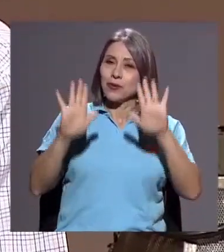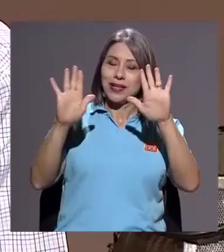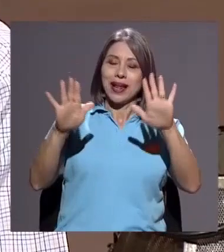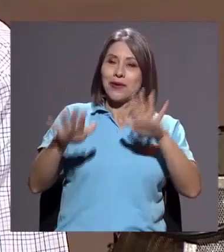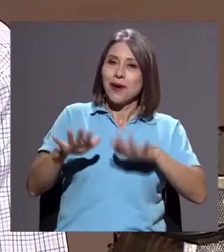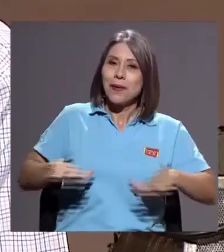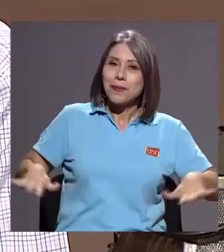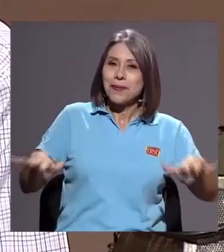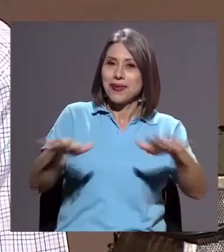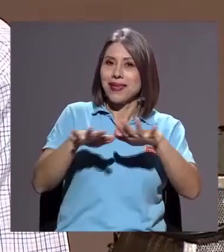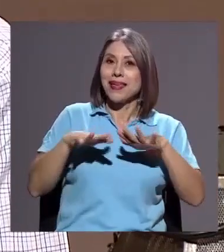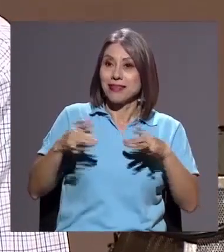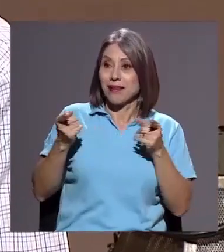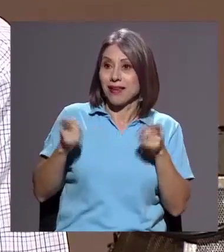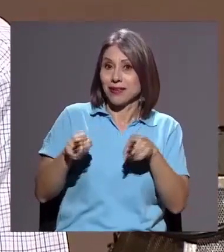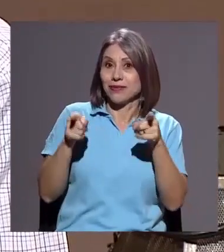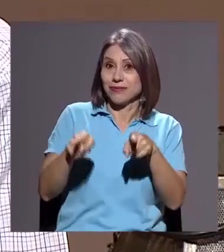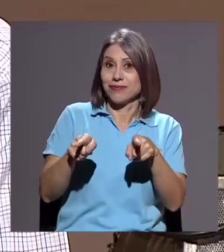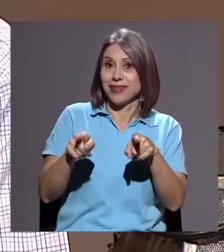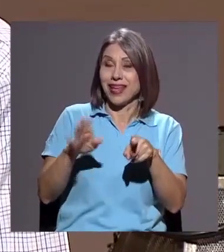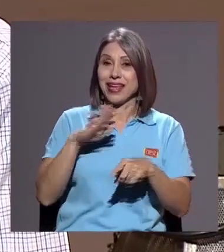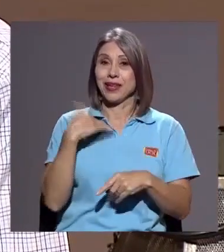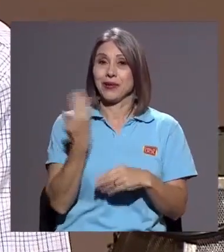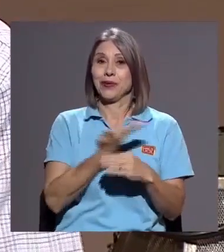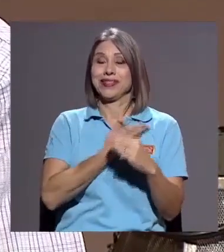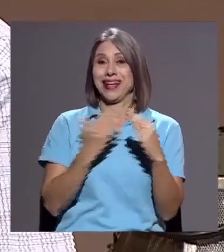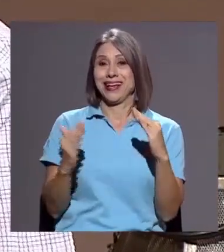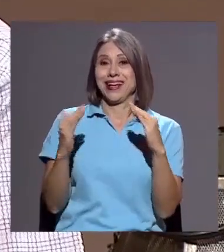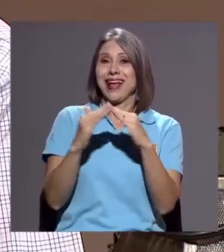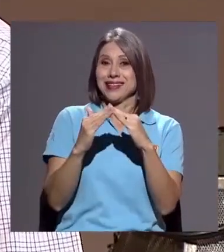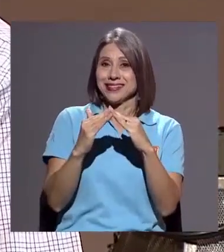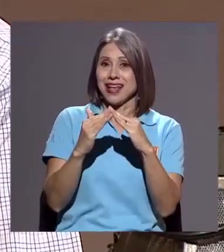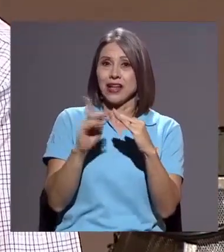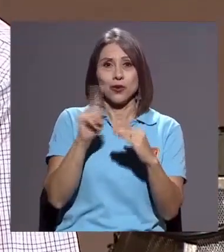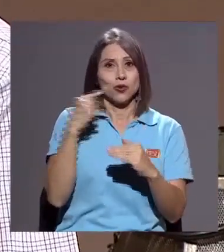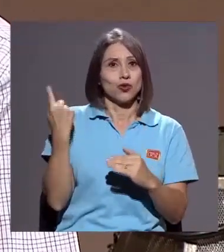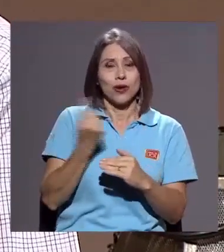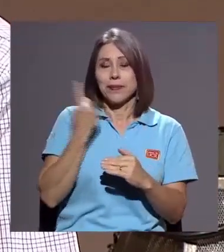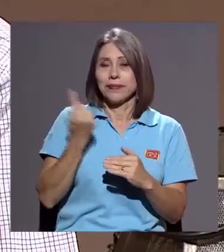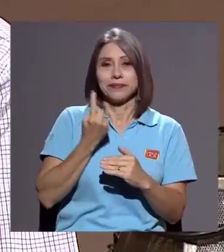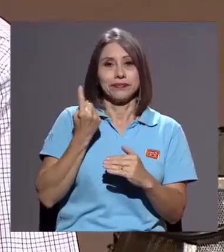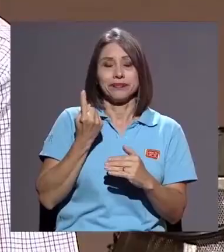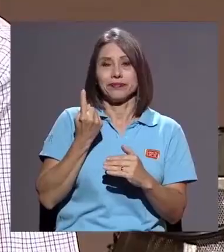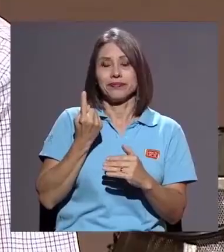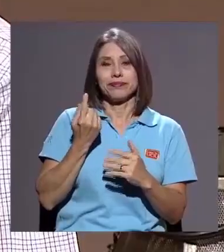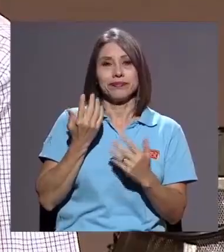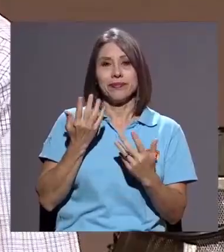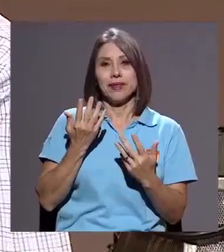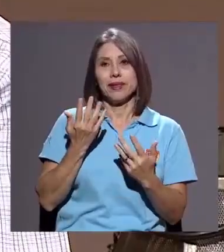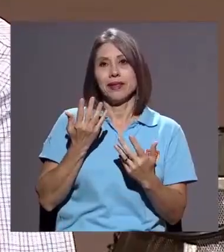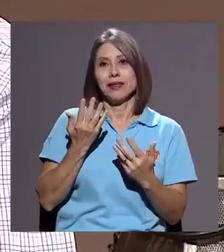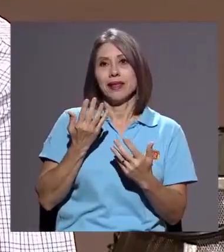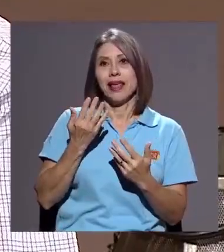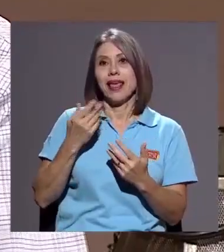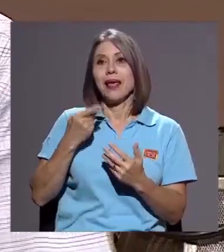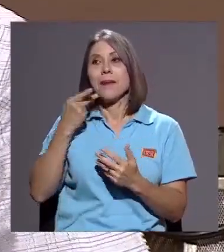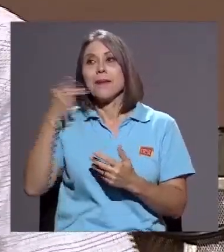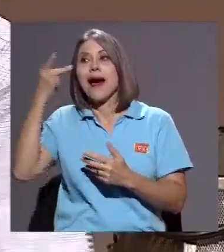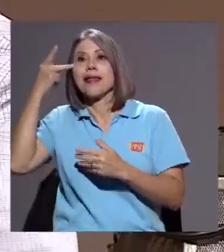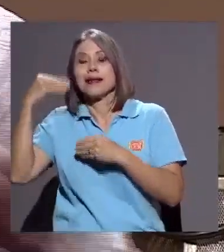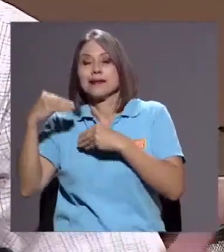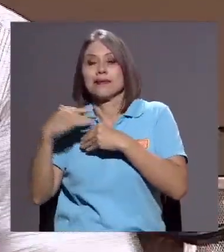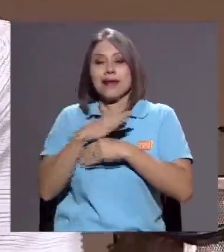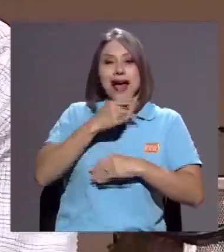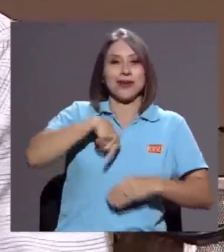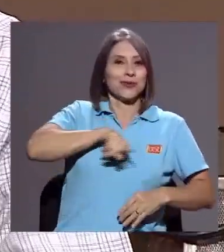que comentaba que se generó en nuestra casa, no solo era un ambiente que iba de nuestros padres a nosotros, era un ambiente